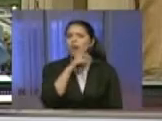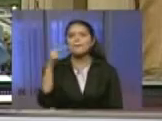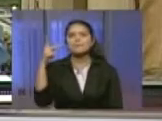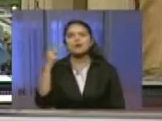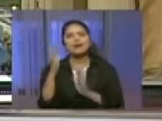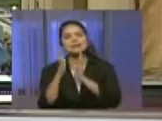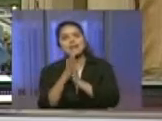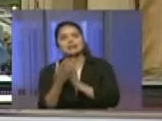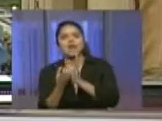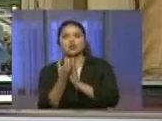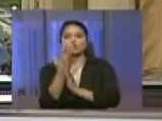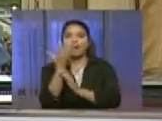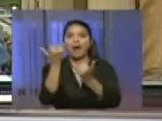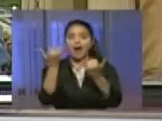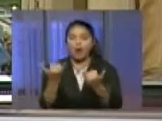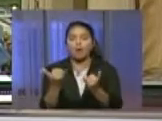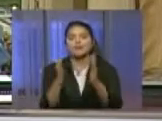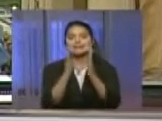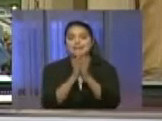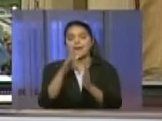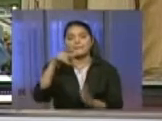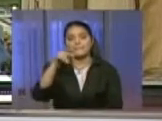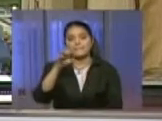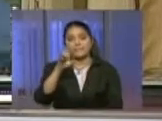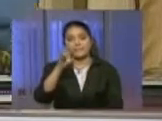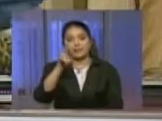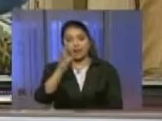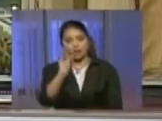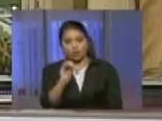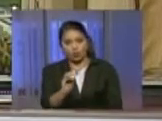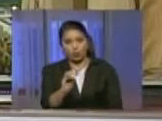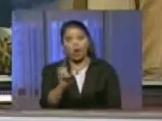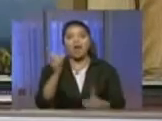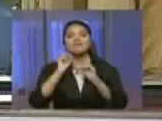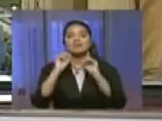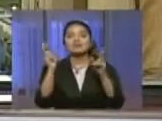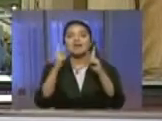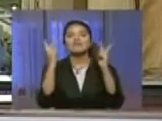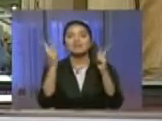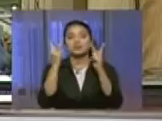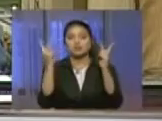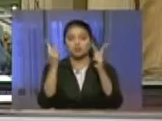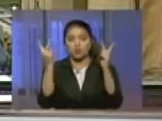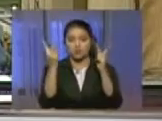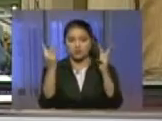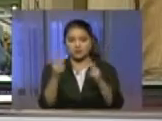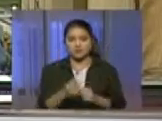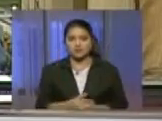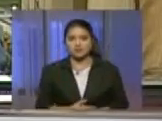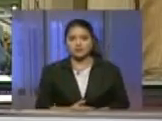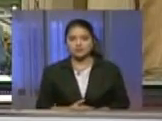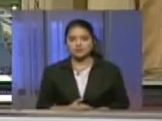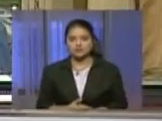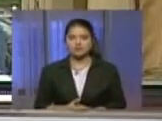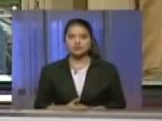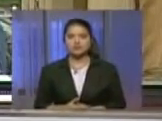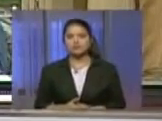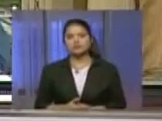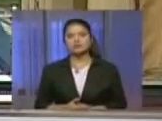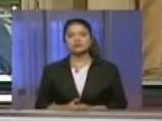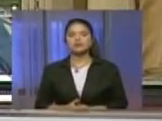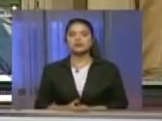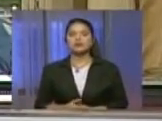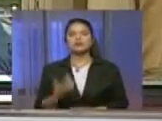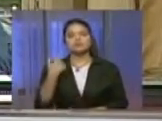luego ahora es la parroquia San Pedro en la avenida Victoria allí en las acacias para poner un ejemplo que he